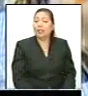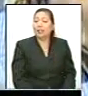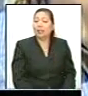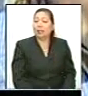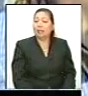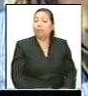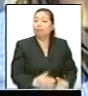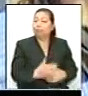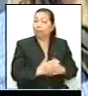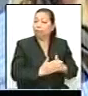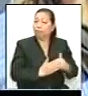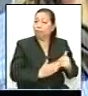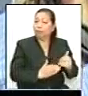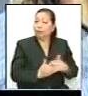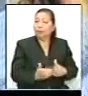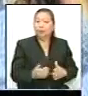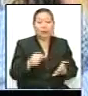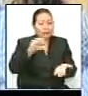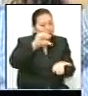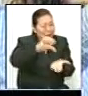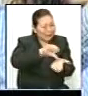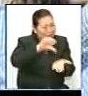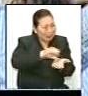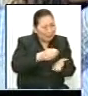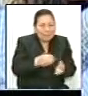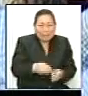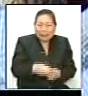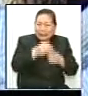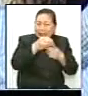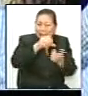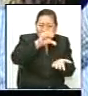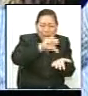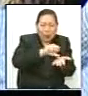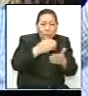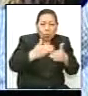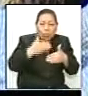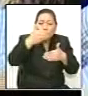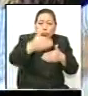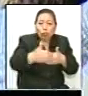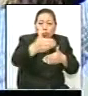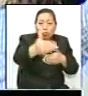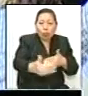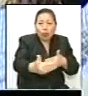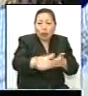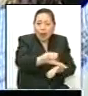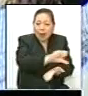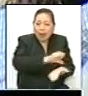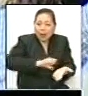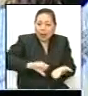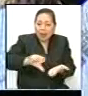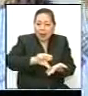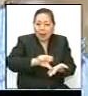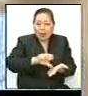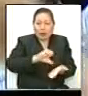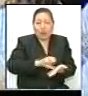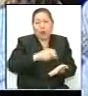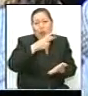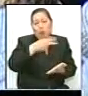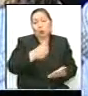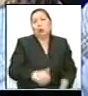se construye en el corazón del Cusco, a dos cuadras de la Plaza de Armas del